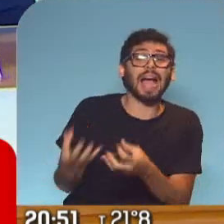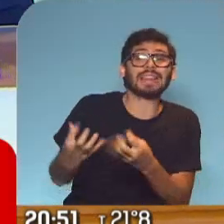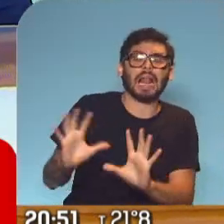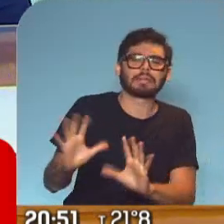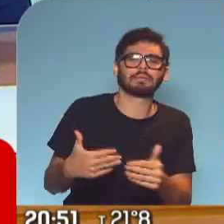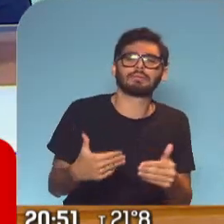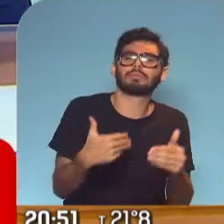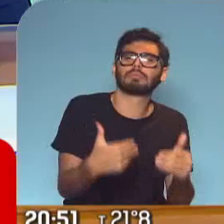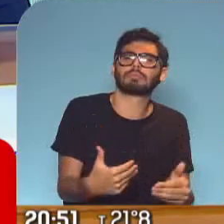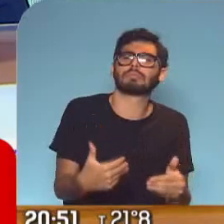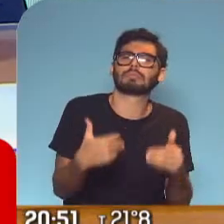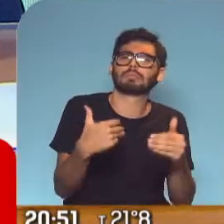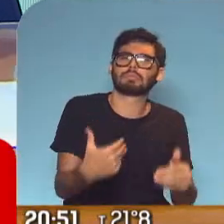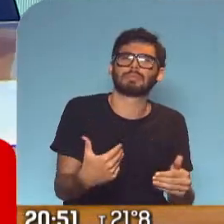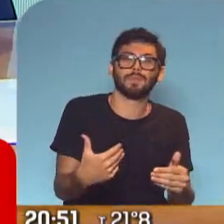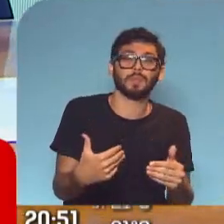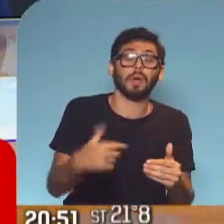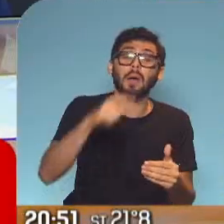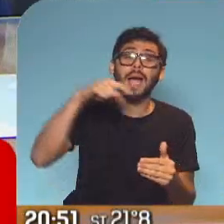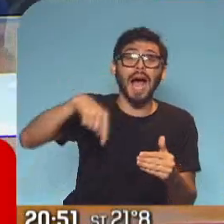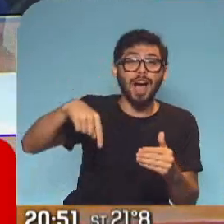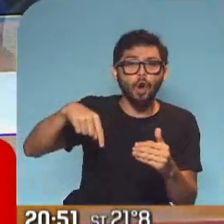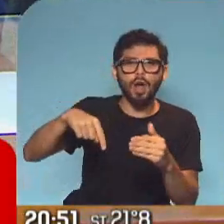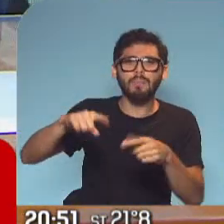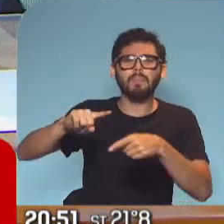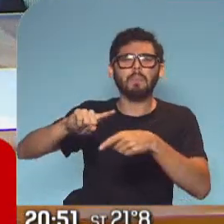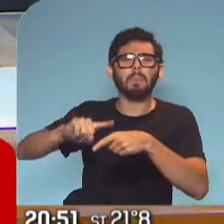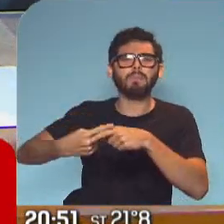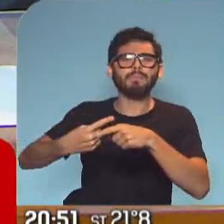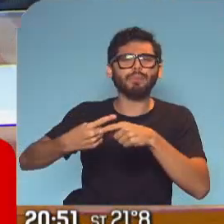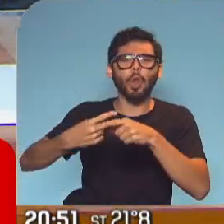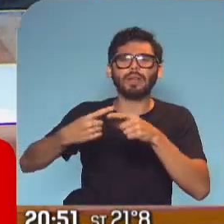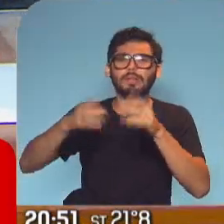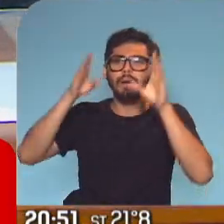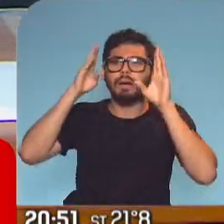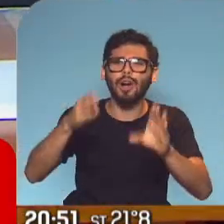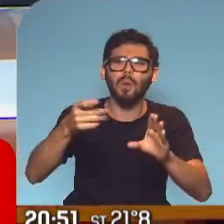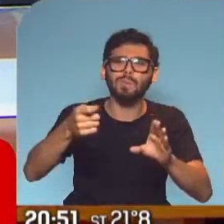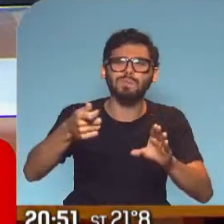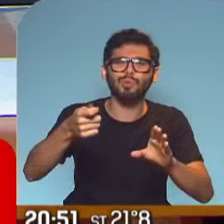en particular no parece haber demasiada enjundia como para ir a fondo con la investigación. Ahí está el tema,